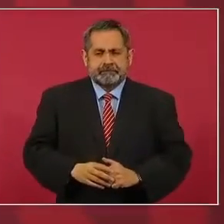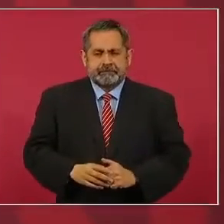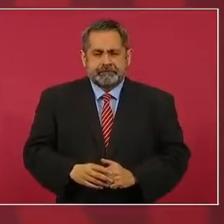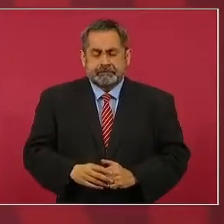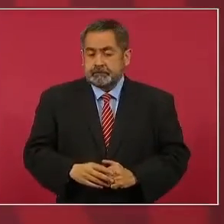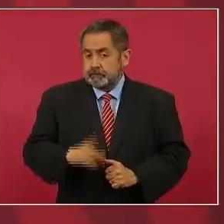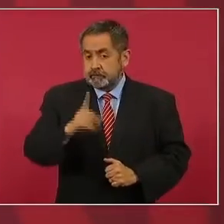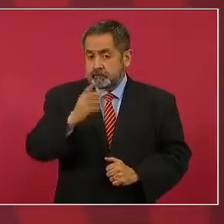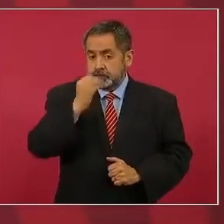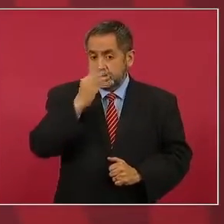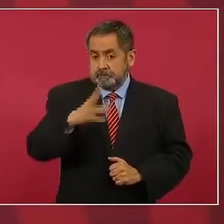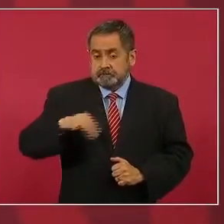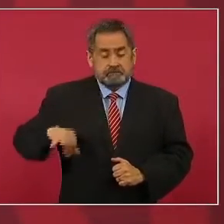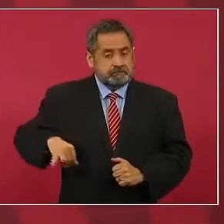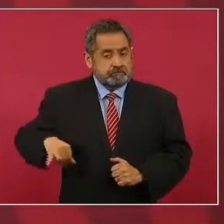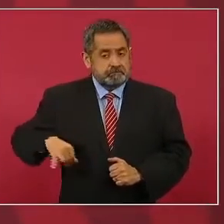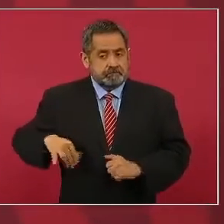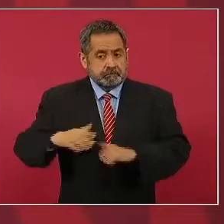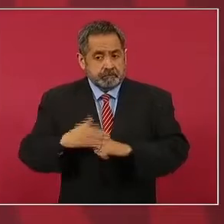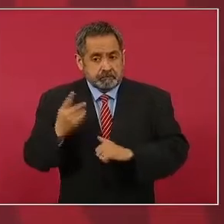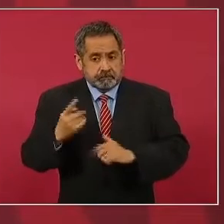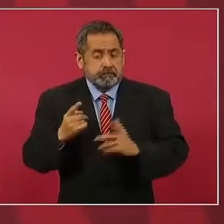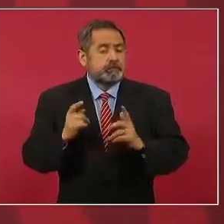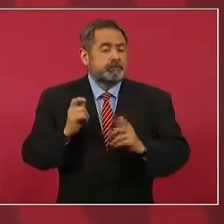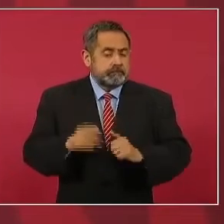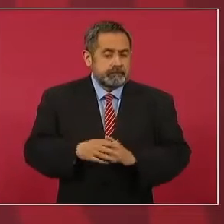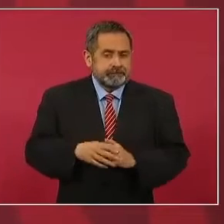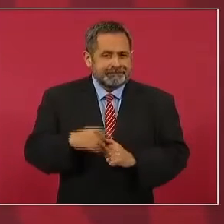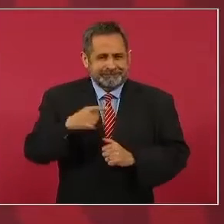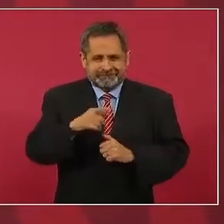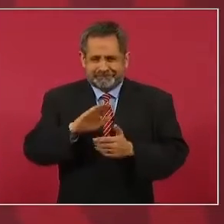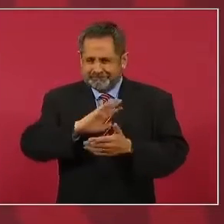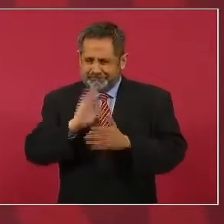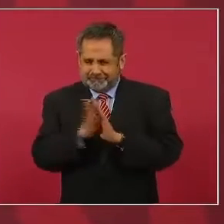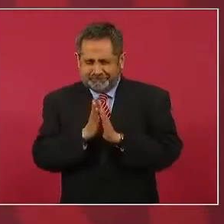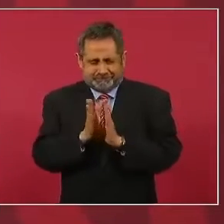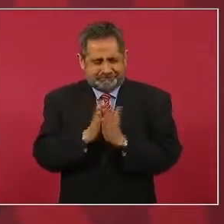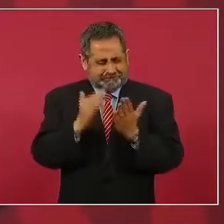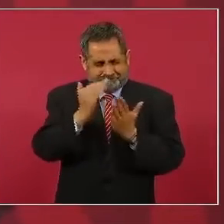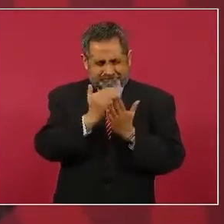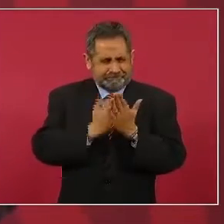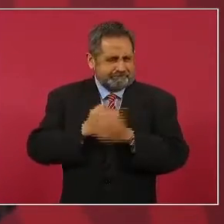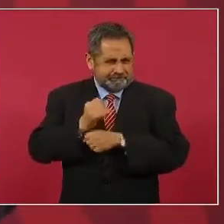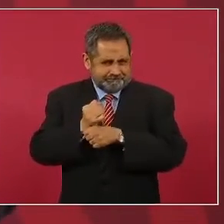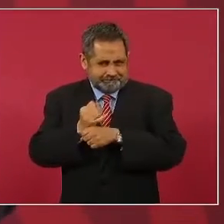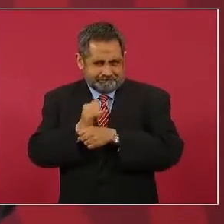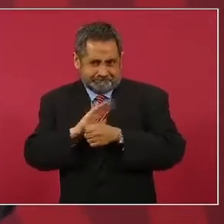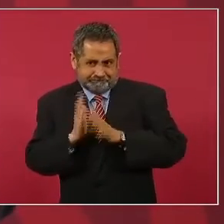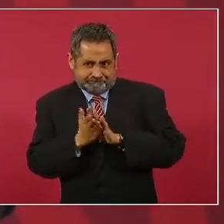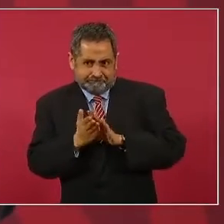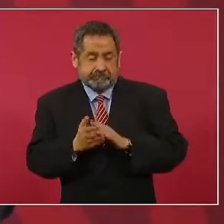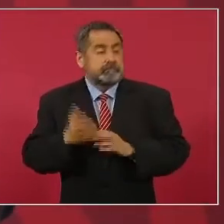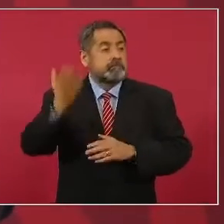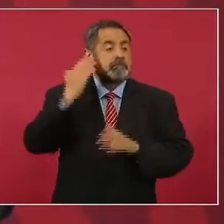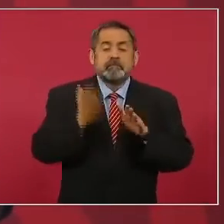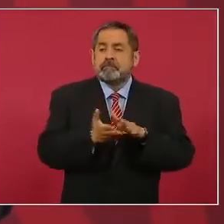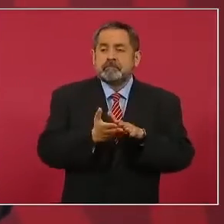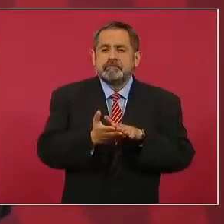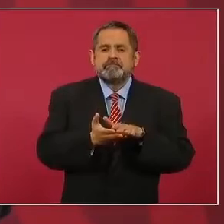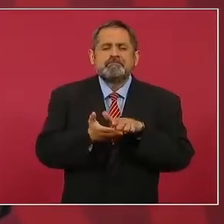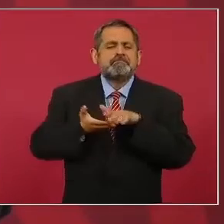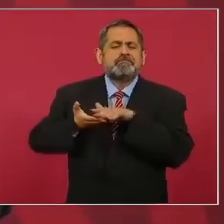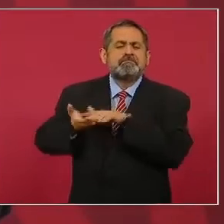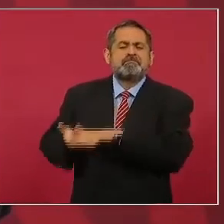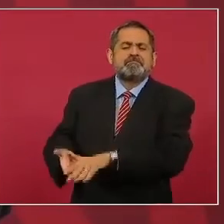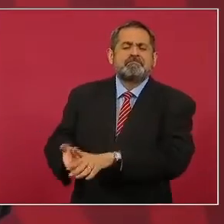Es interesante porque ese expediente en su momento se archivó,